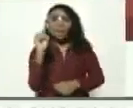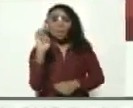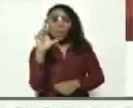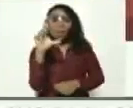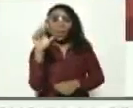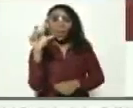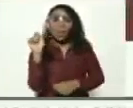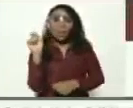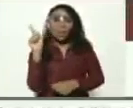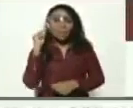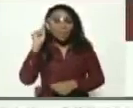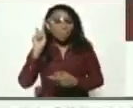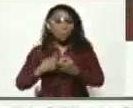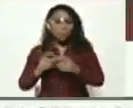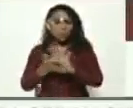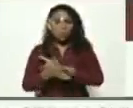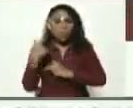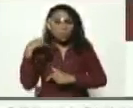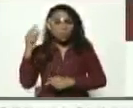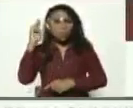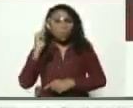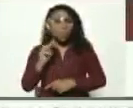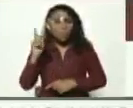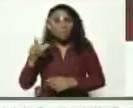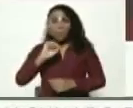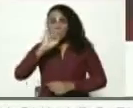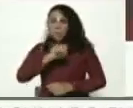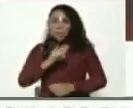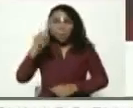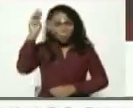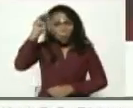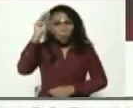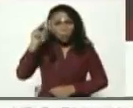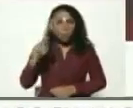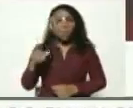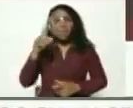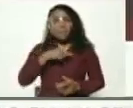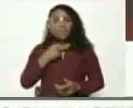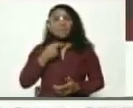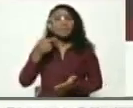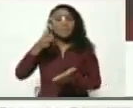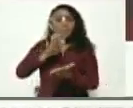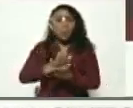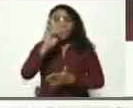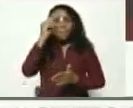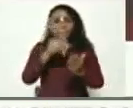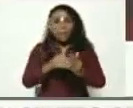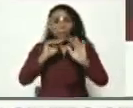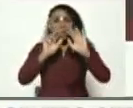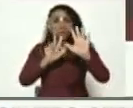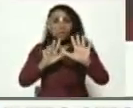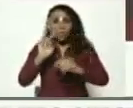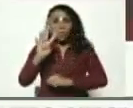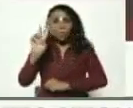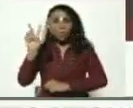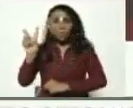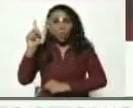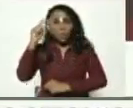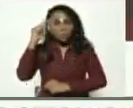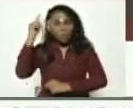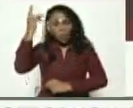Rodríguez, de Bolívar, a quien enterraron desde 1842 en una